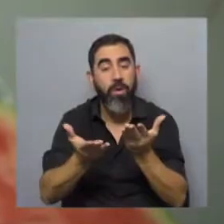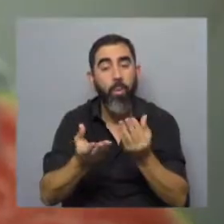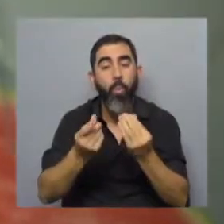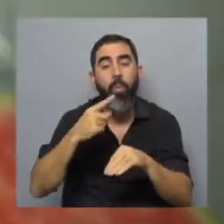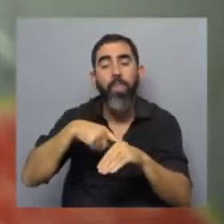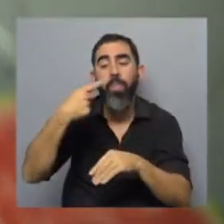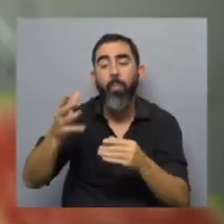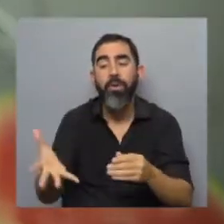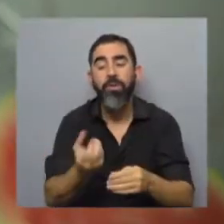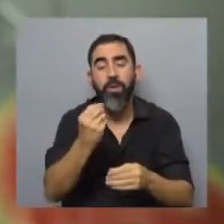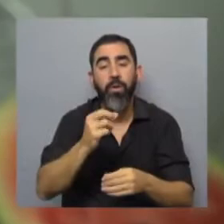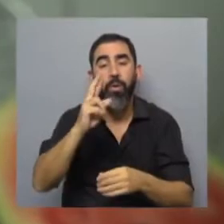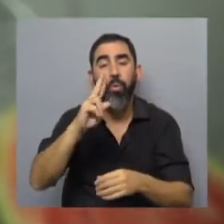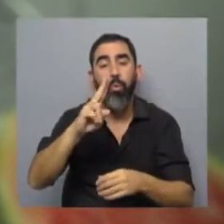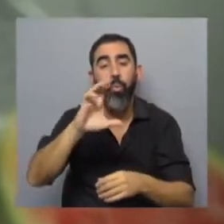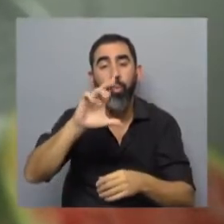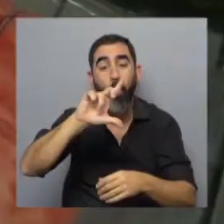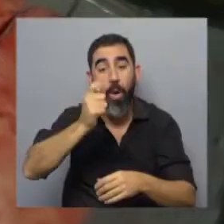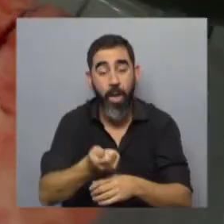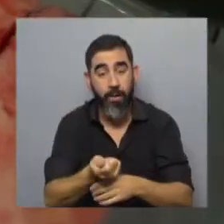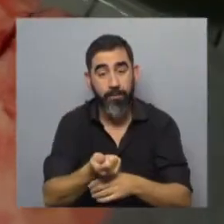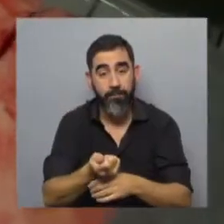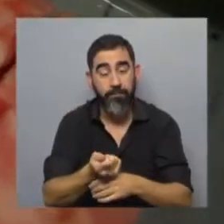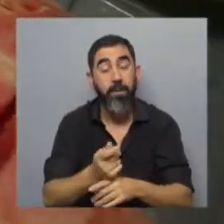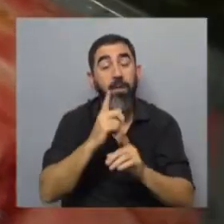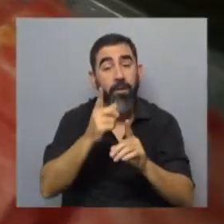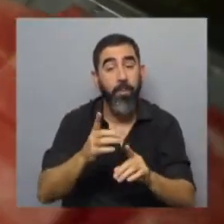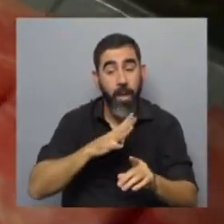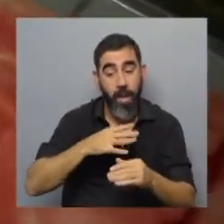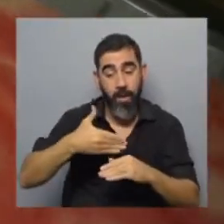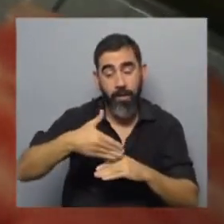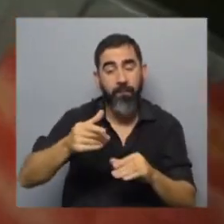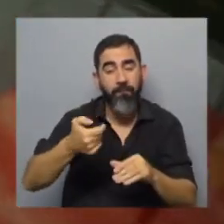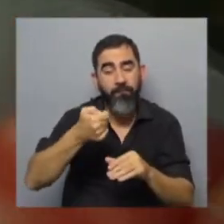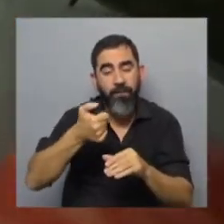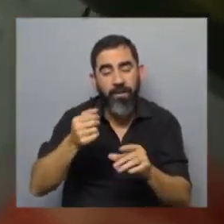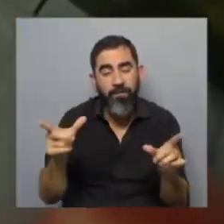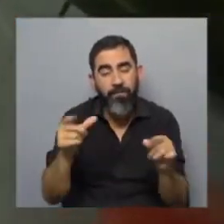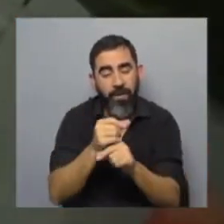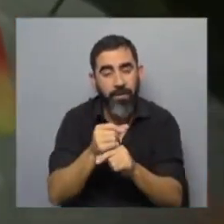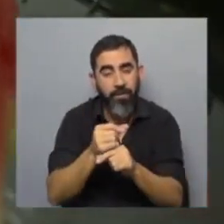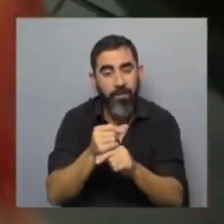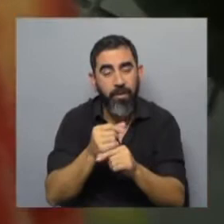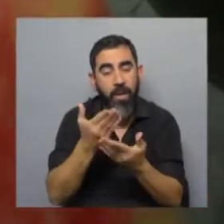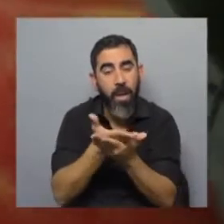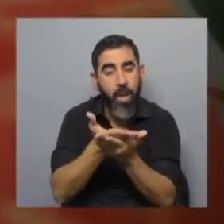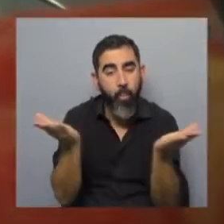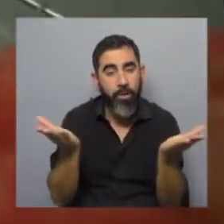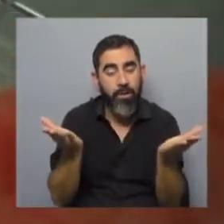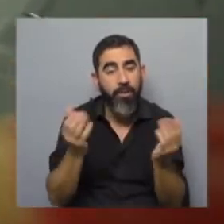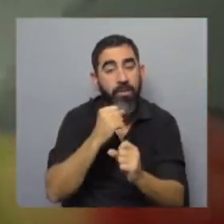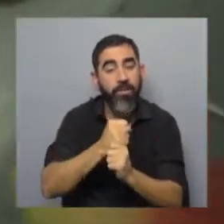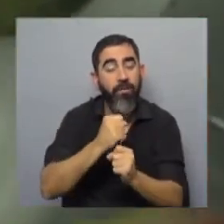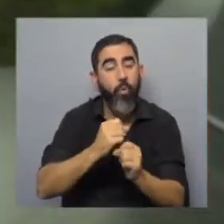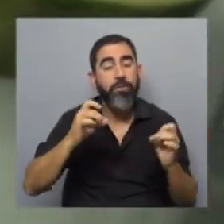post cosecha de rúcula y misuna. Y está corriendo y está finalizando la etapa, la muestra del trabajo